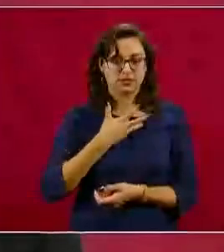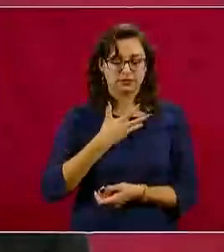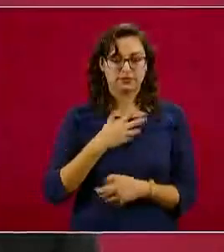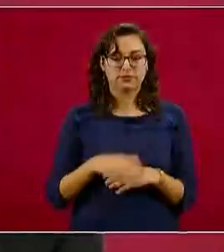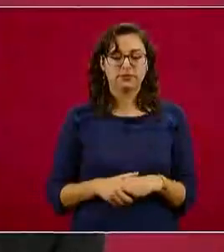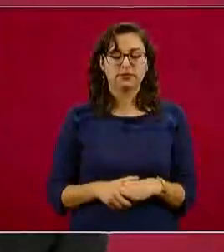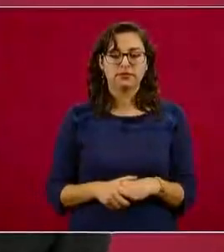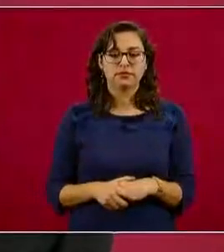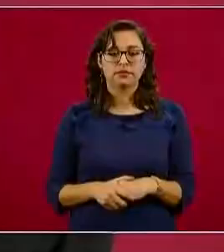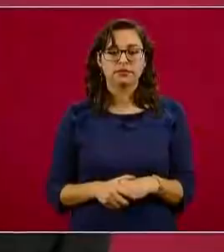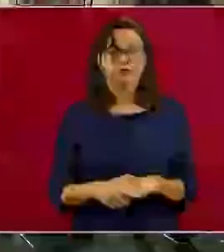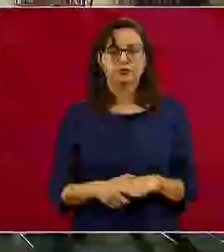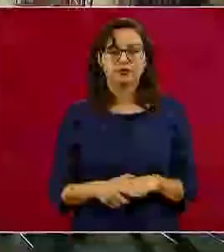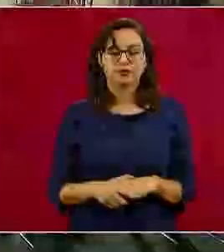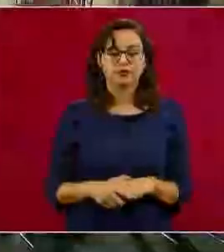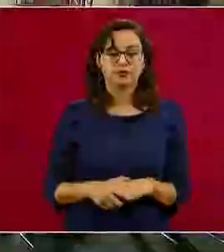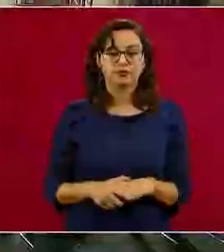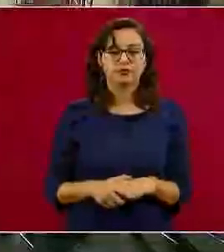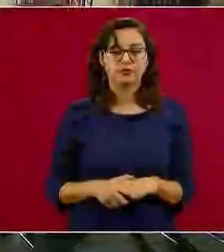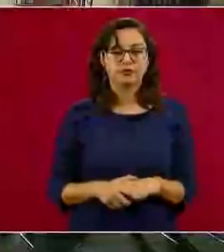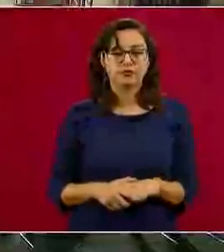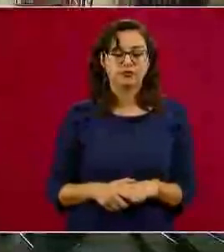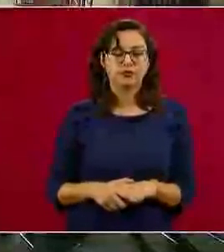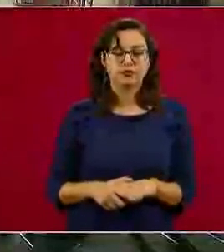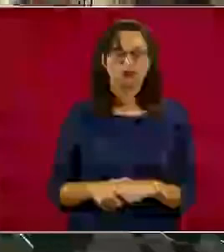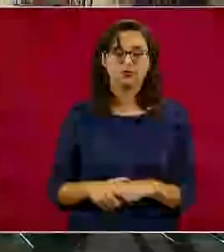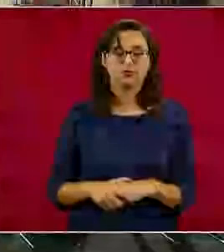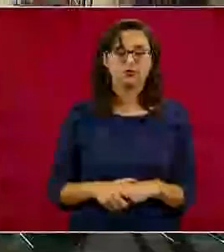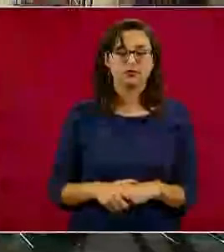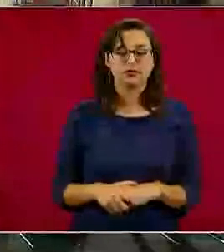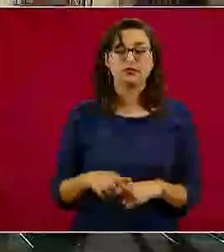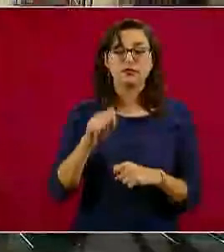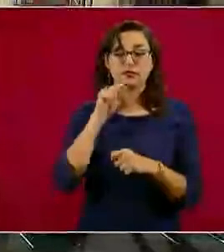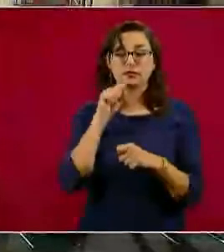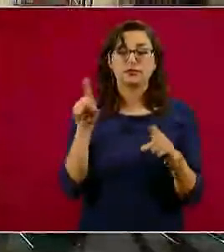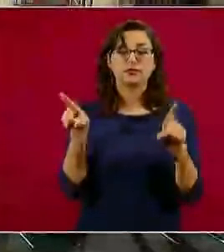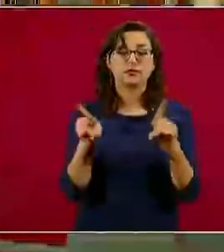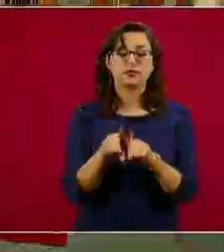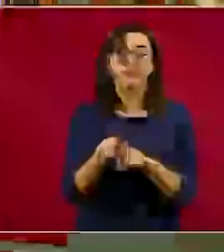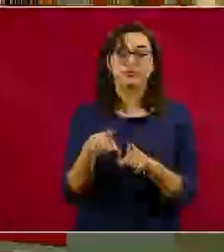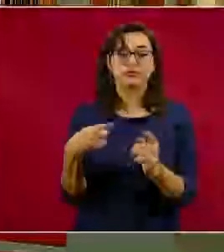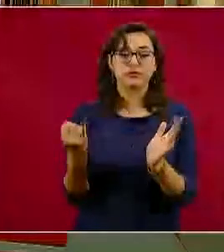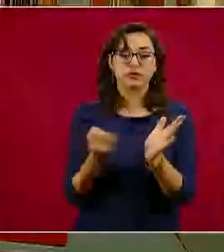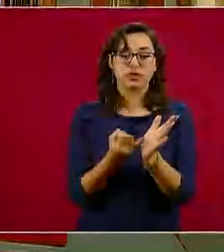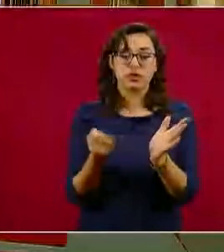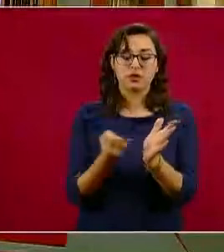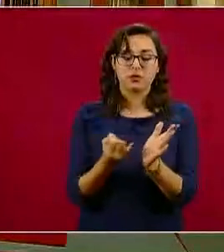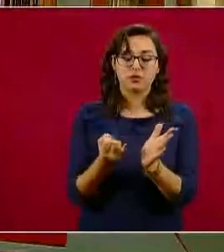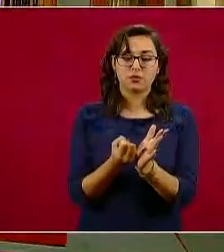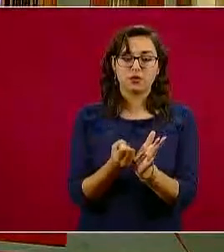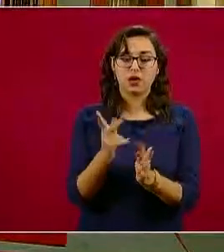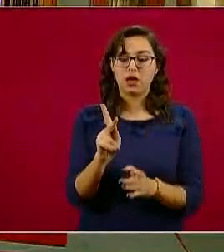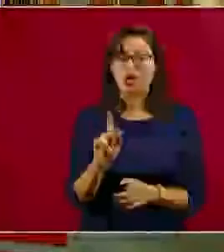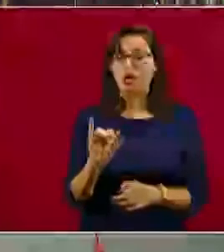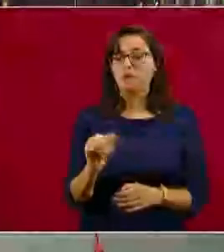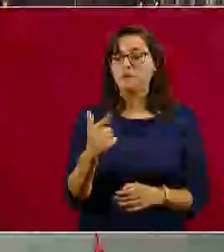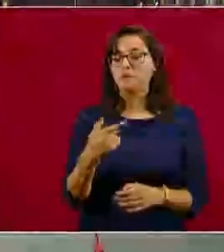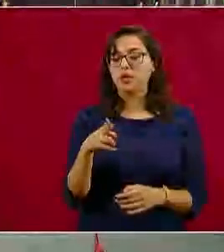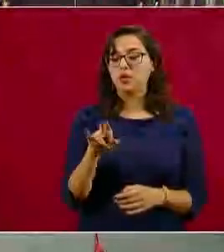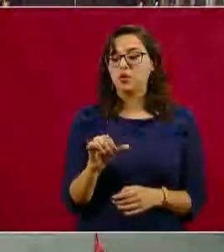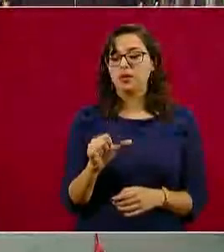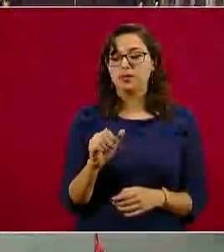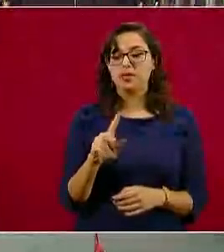IEPS. También se les conoce en la teoría económica como impuestos pigouvianos por Pigou, un economista